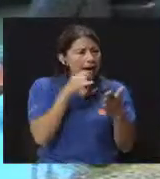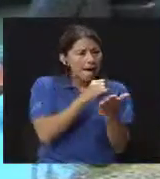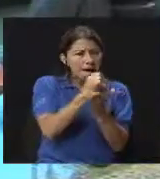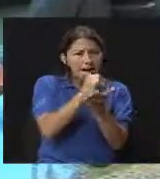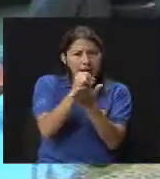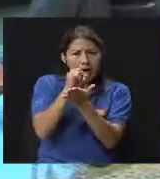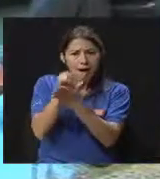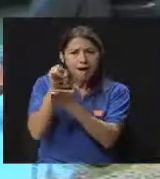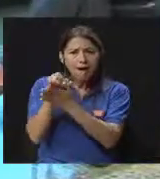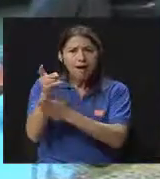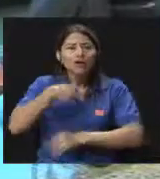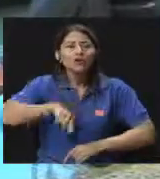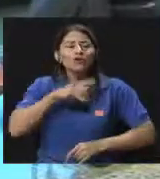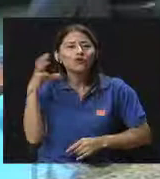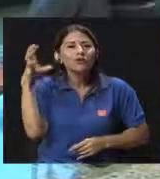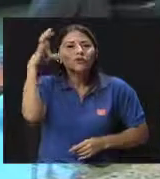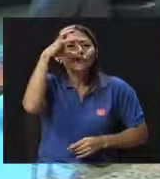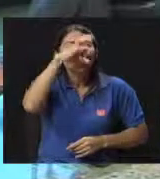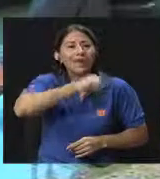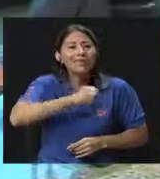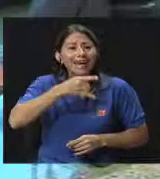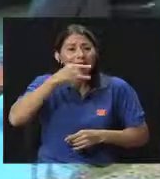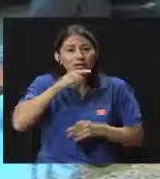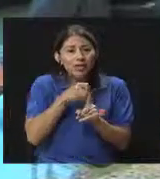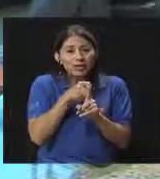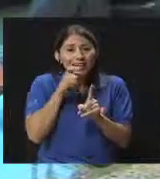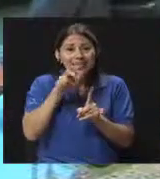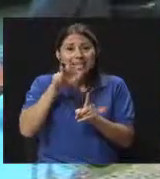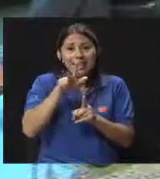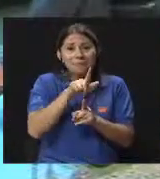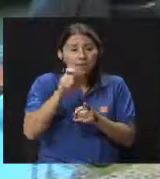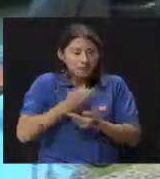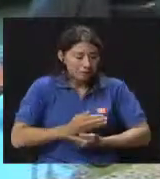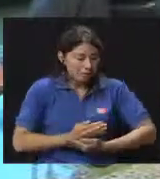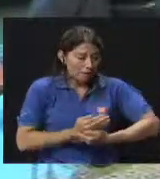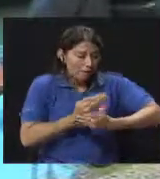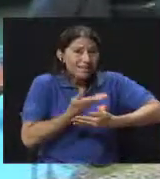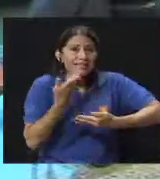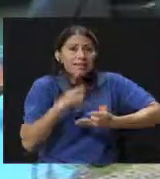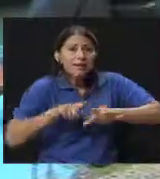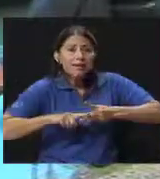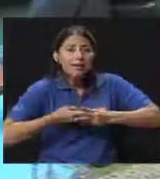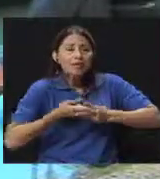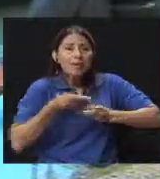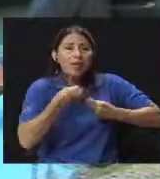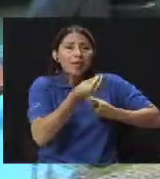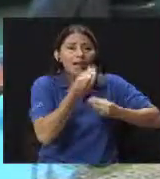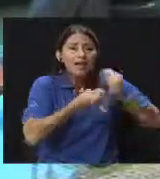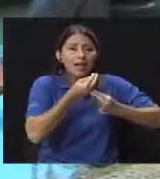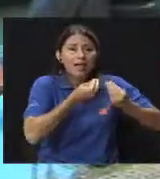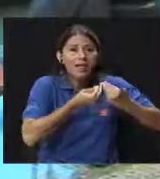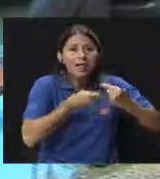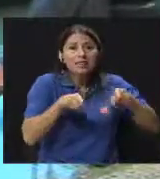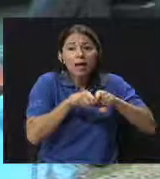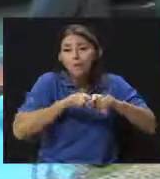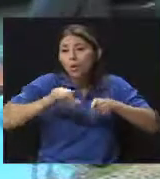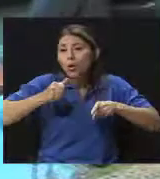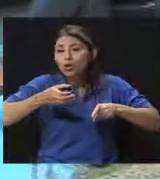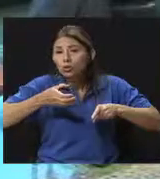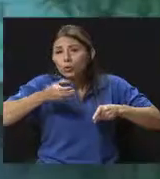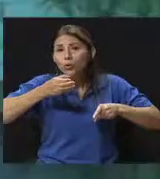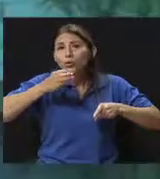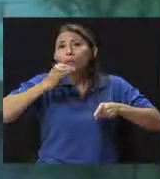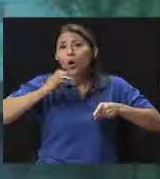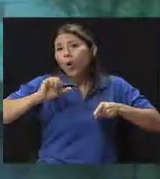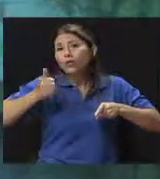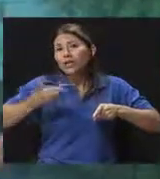siendo lactados con alimentos sólidos de los 3 meses, inclusive con líquidos diferentes a leche materna desde los 0 meses. Quiere